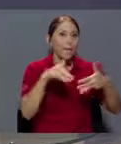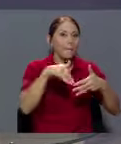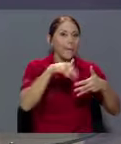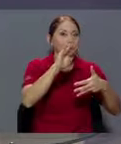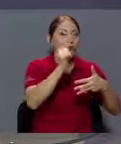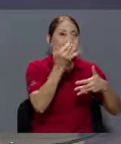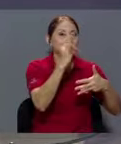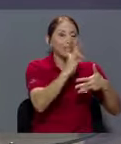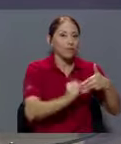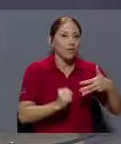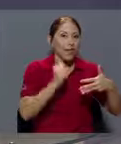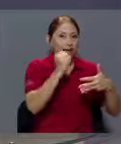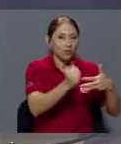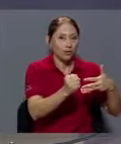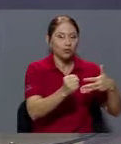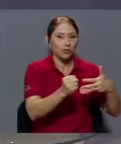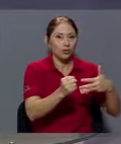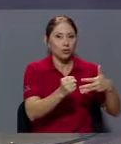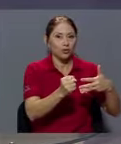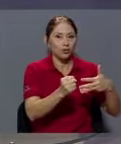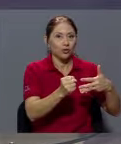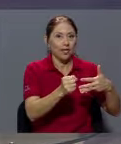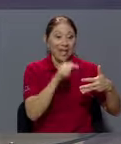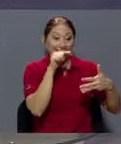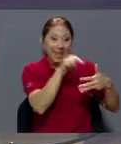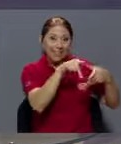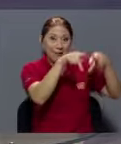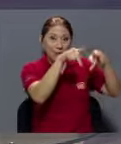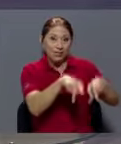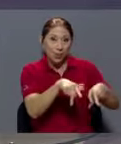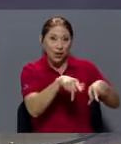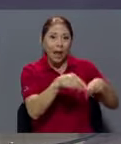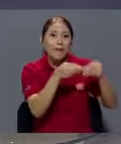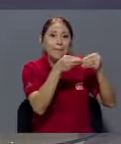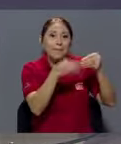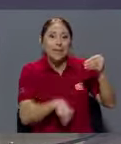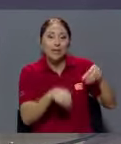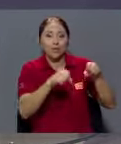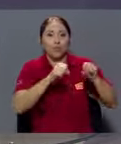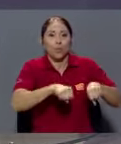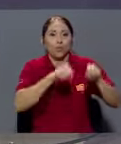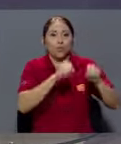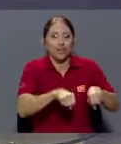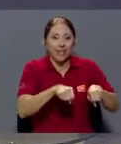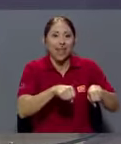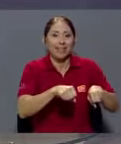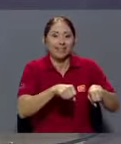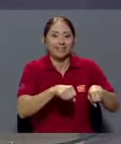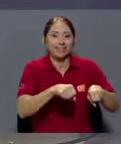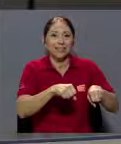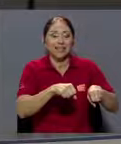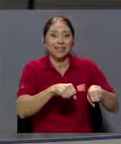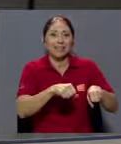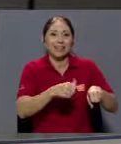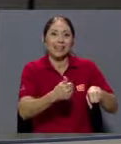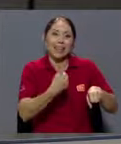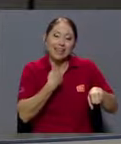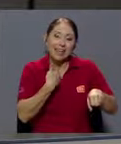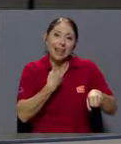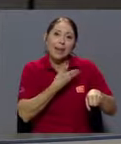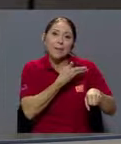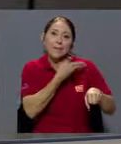de 19 años. Esta persona va a tener menos posibilidades de obtener un